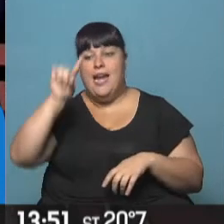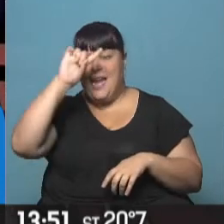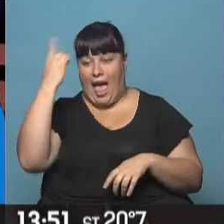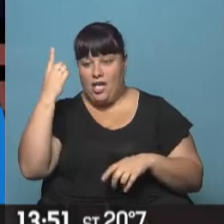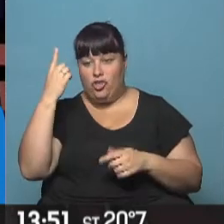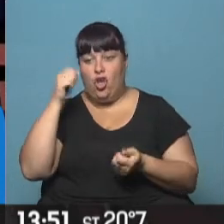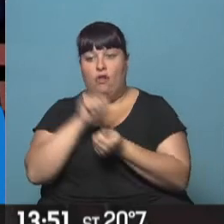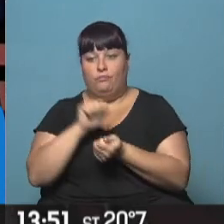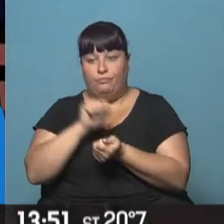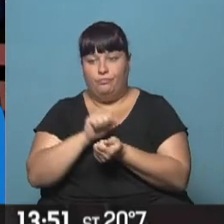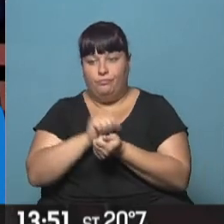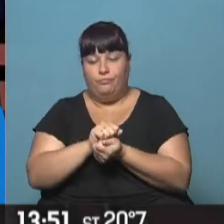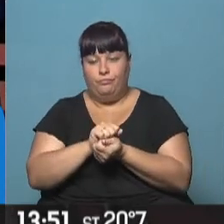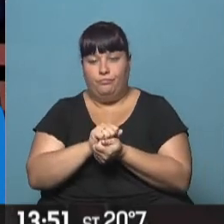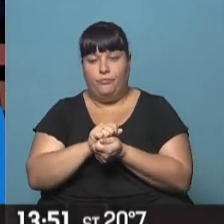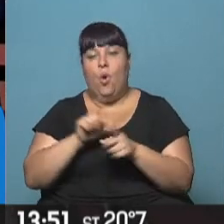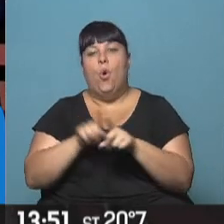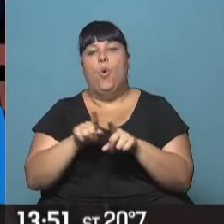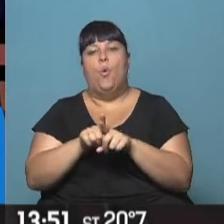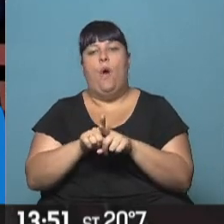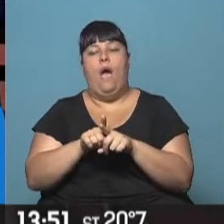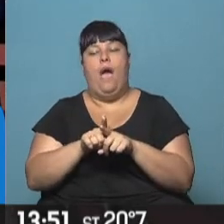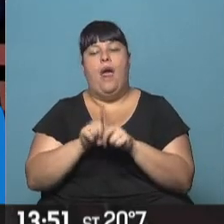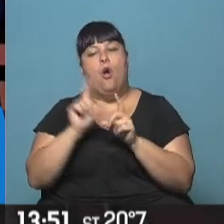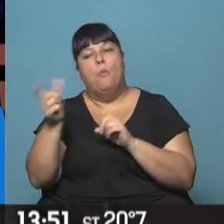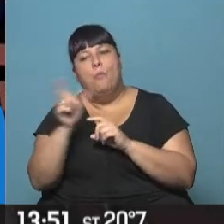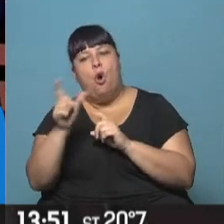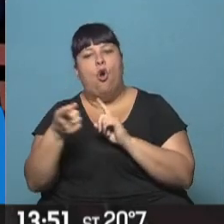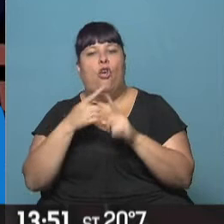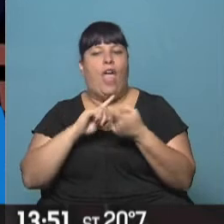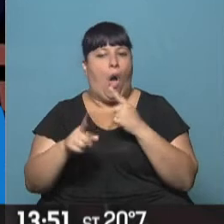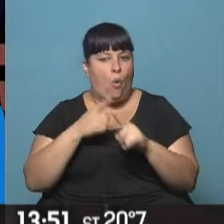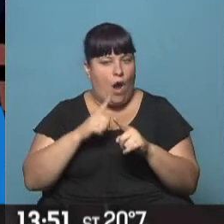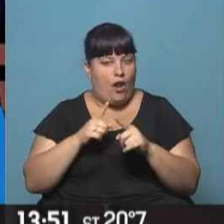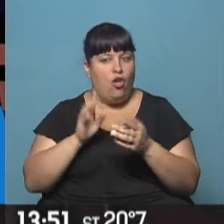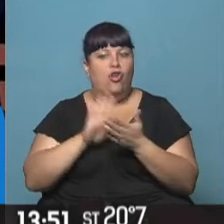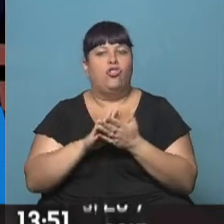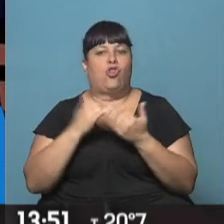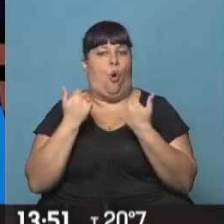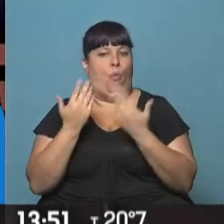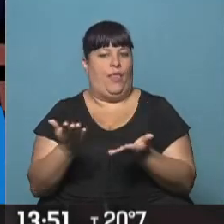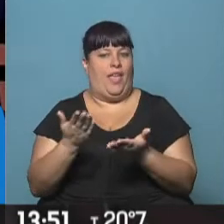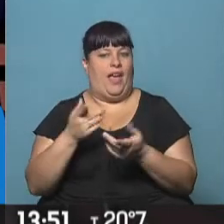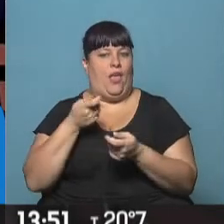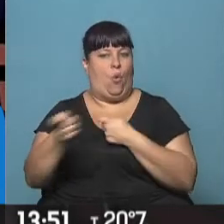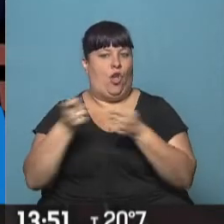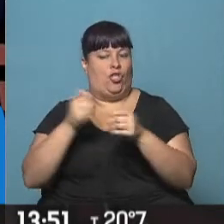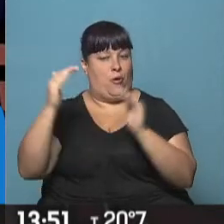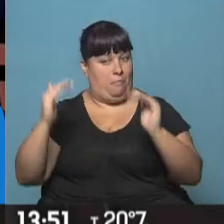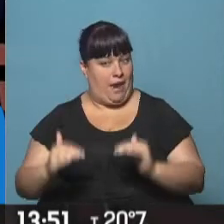nación emite como parte del acuerdo por el cese de las